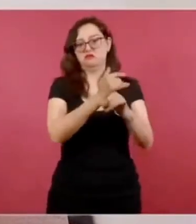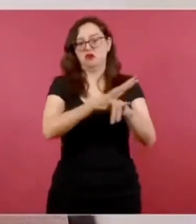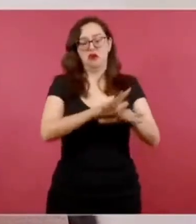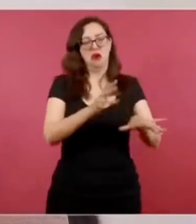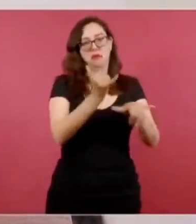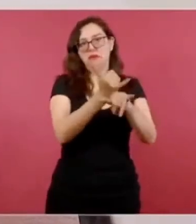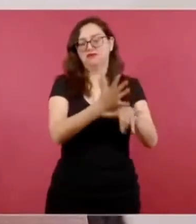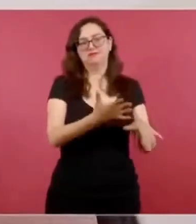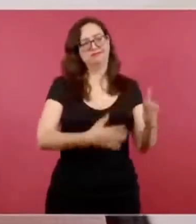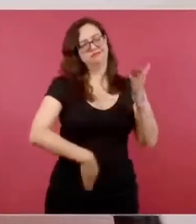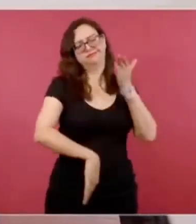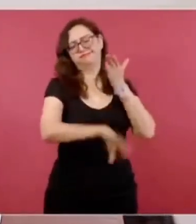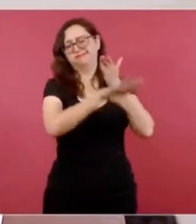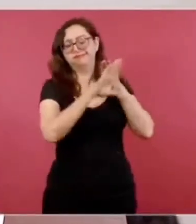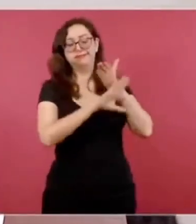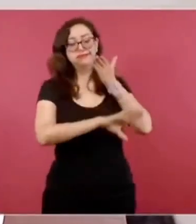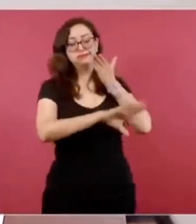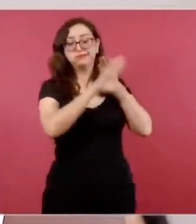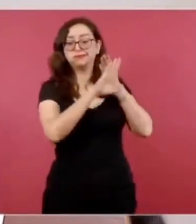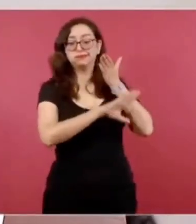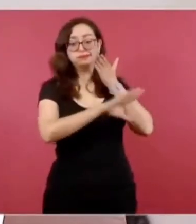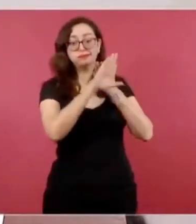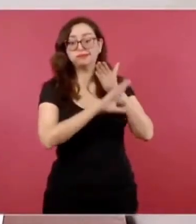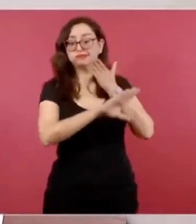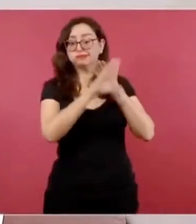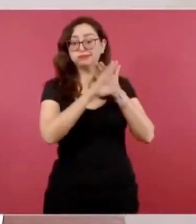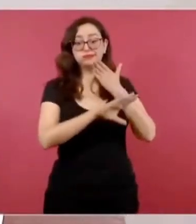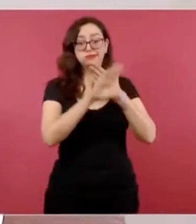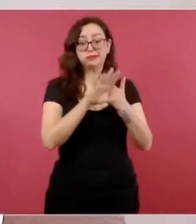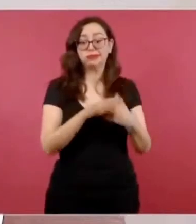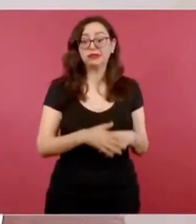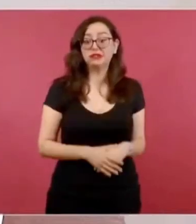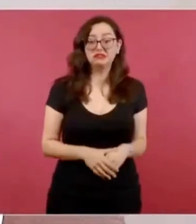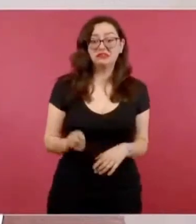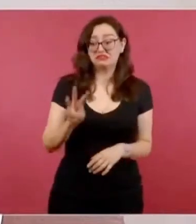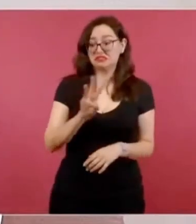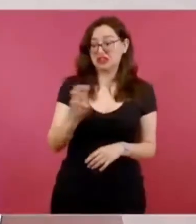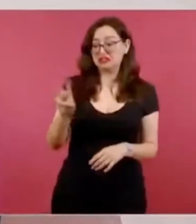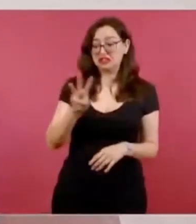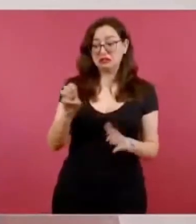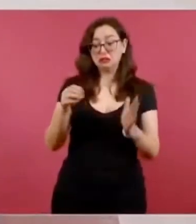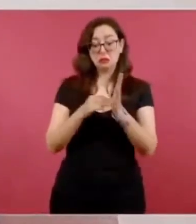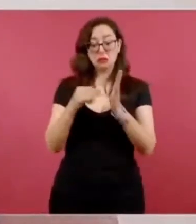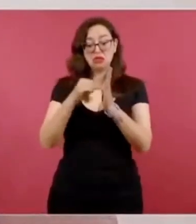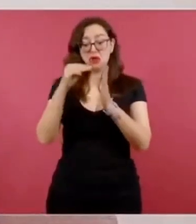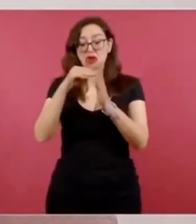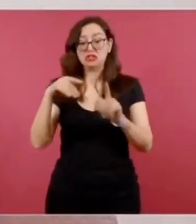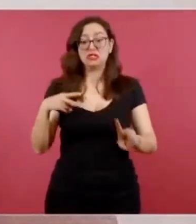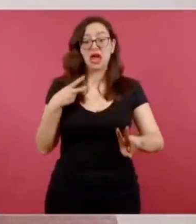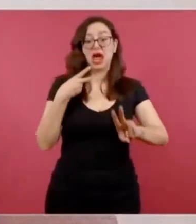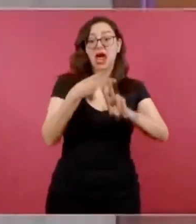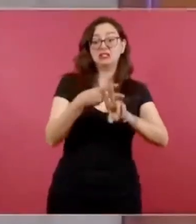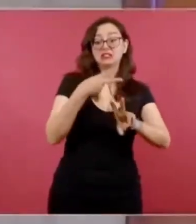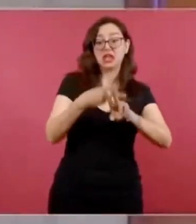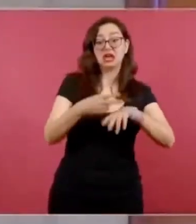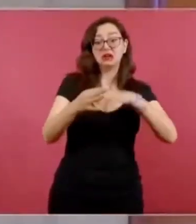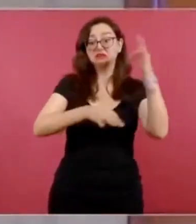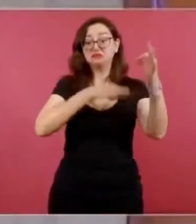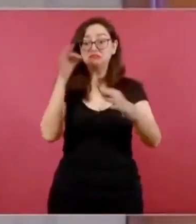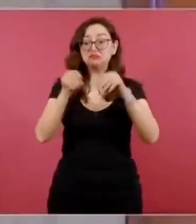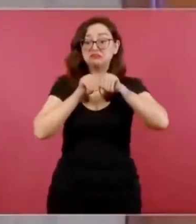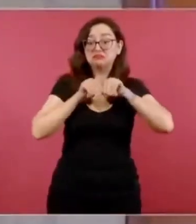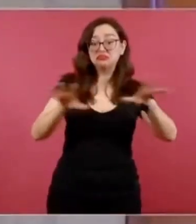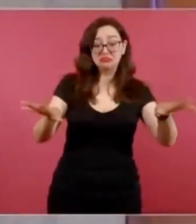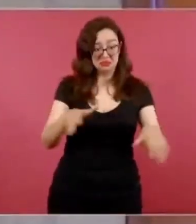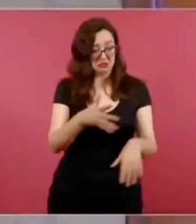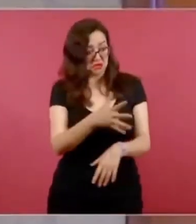y como cuántos, 300 millones de mensajes. No, mensajes, de tweets son